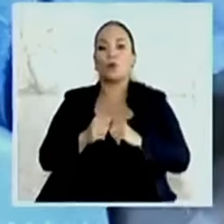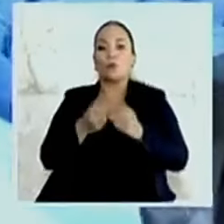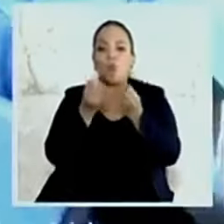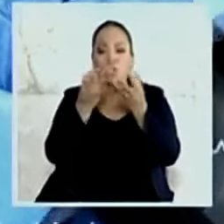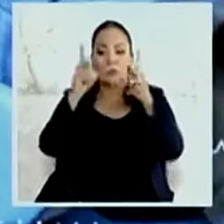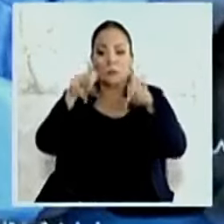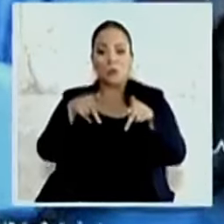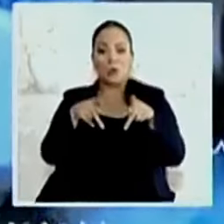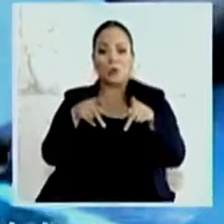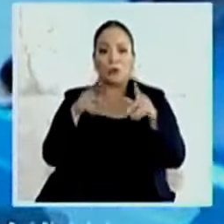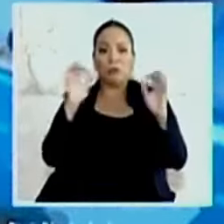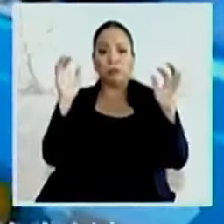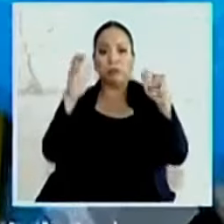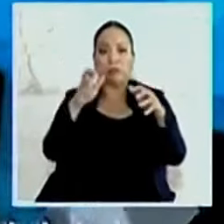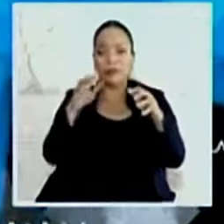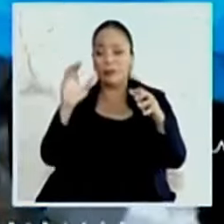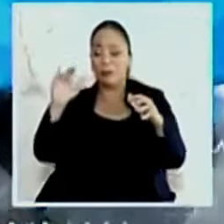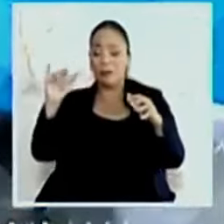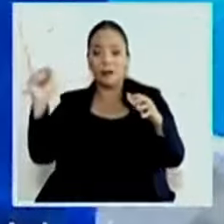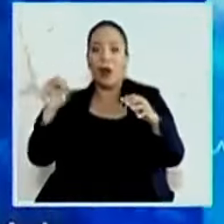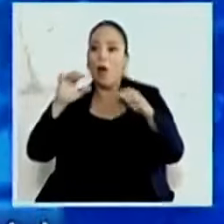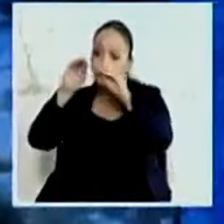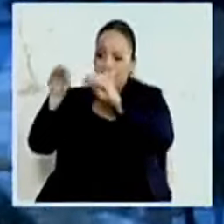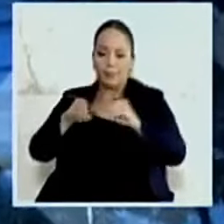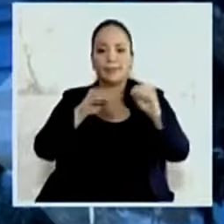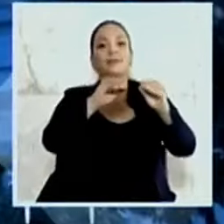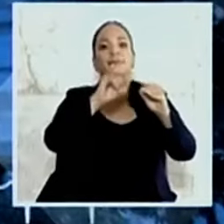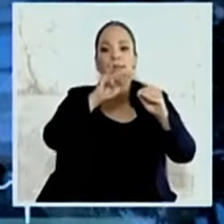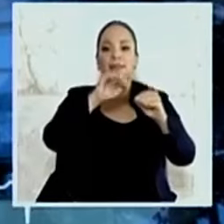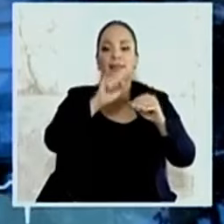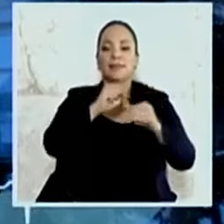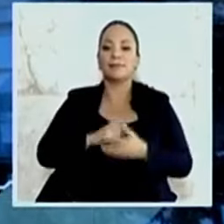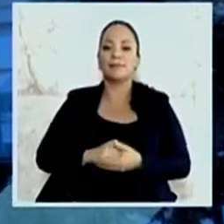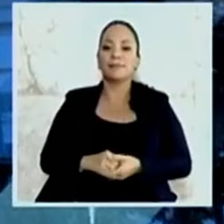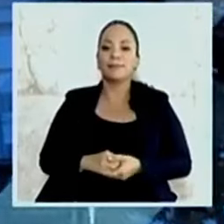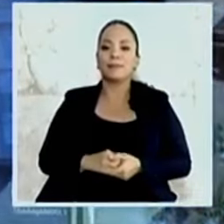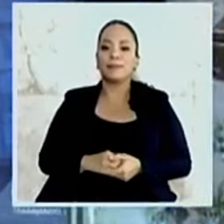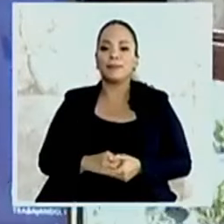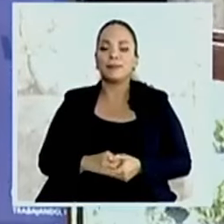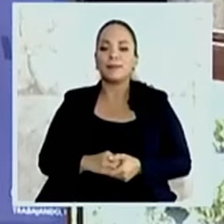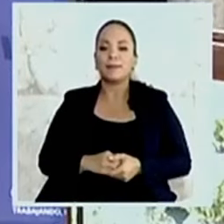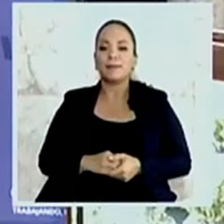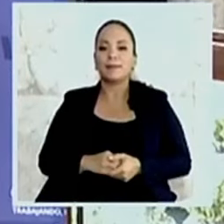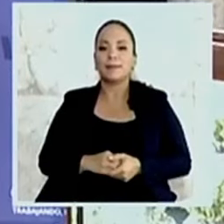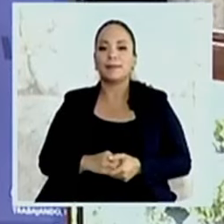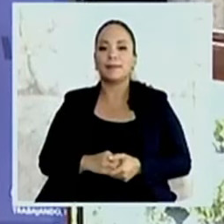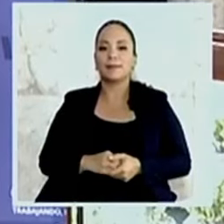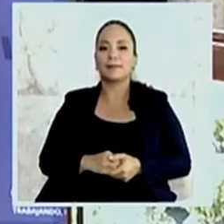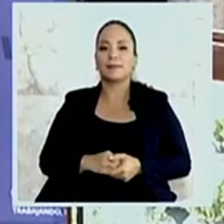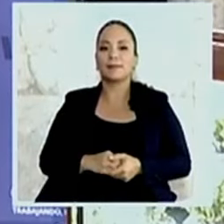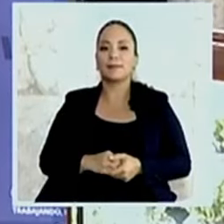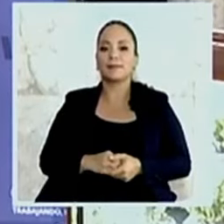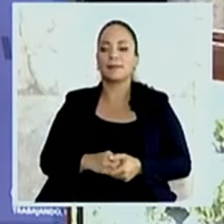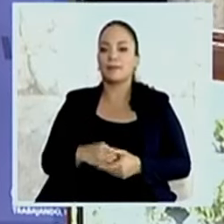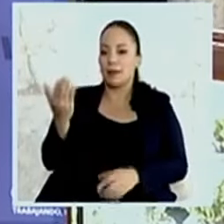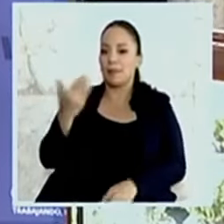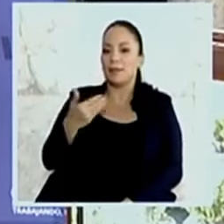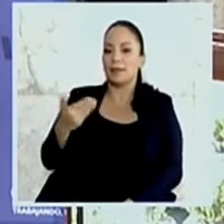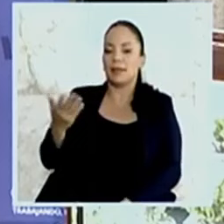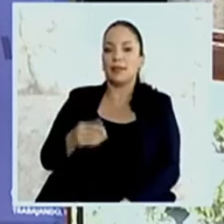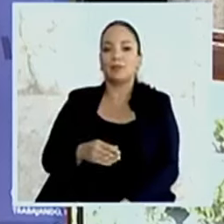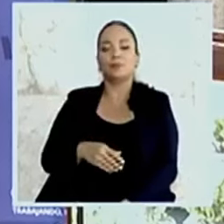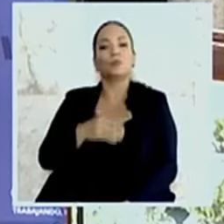desde agosto del año anterior, cuando la iniciativa se puso en marcha como un plan piloto, permitiendo la desaturación en el servicio de emergencias